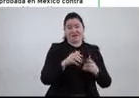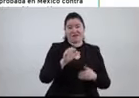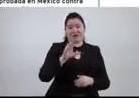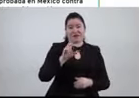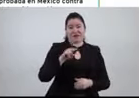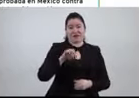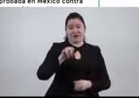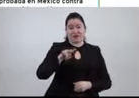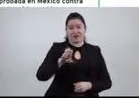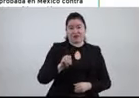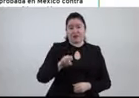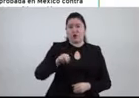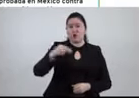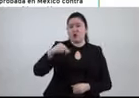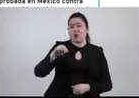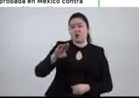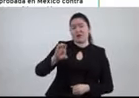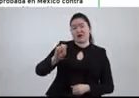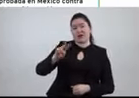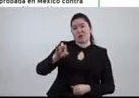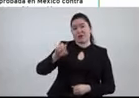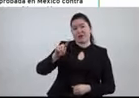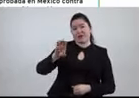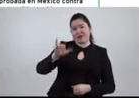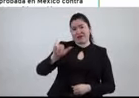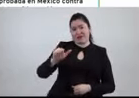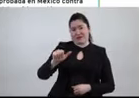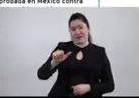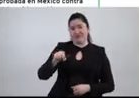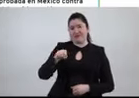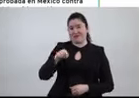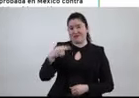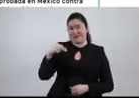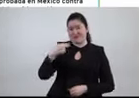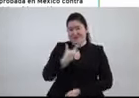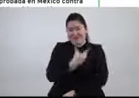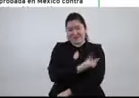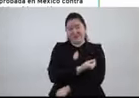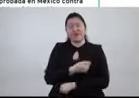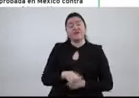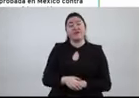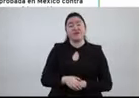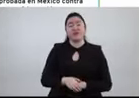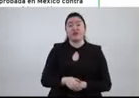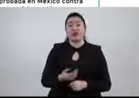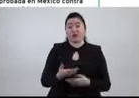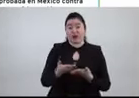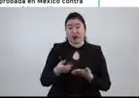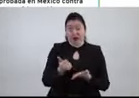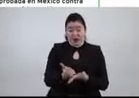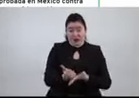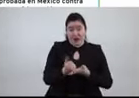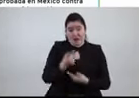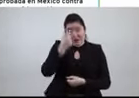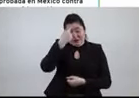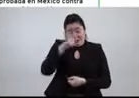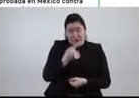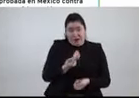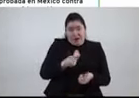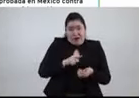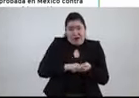llama Covidesia. Tiene esta facultad de incrementar los anticuerpos de una